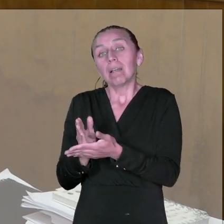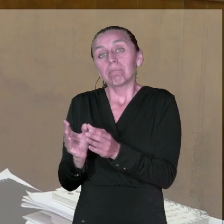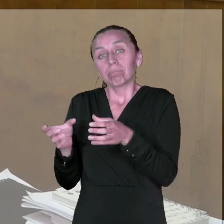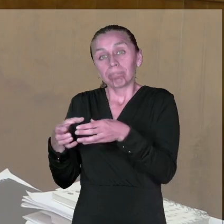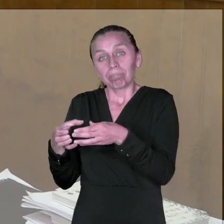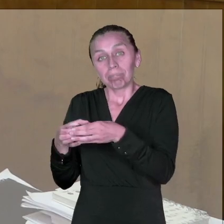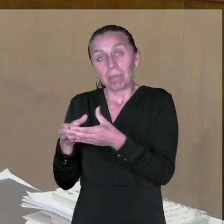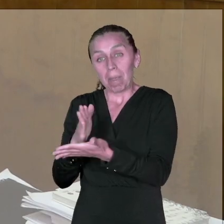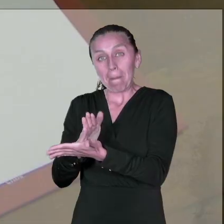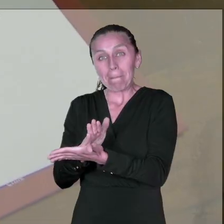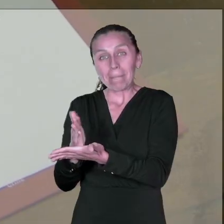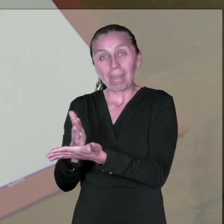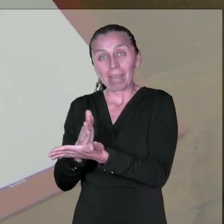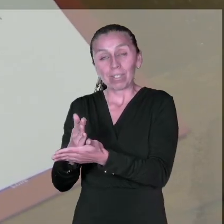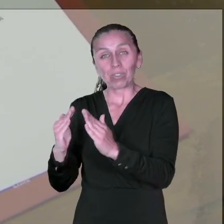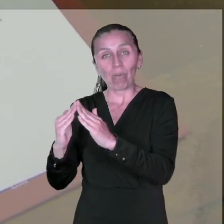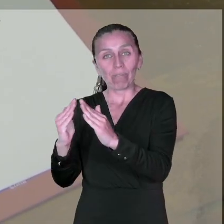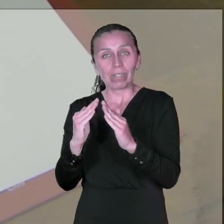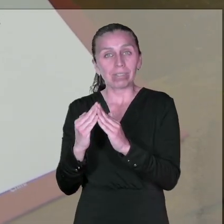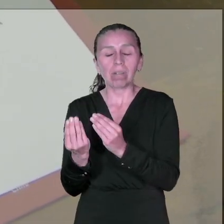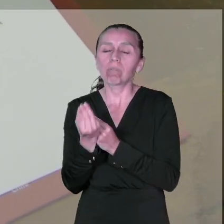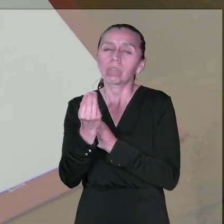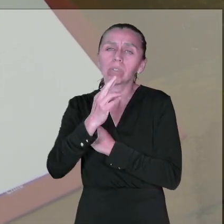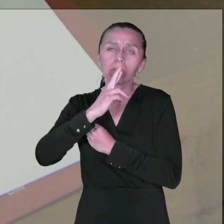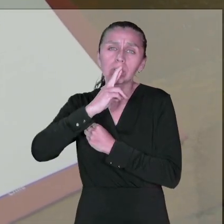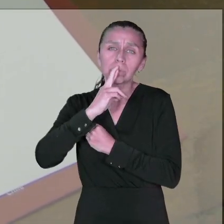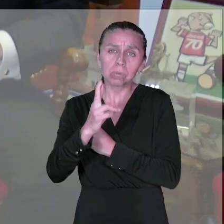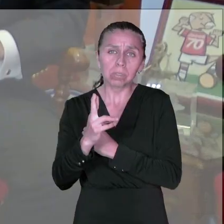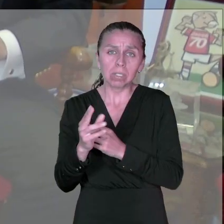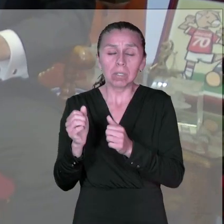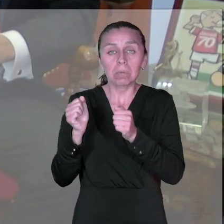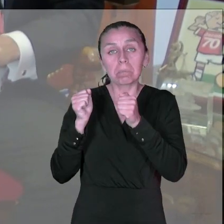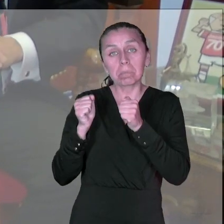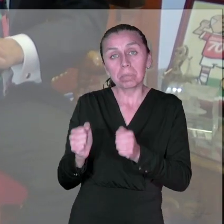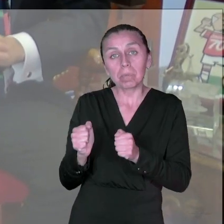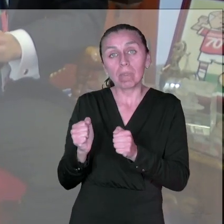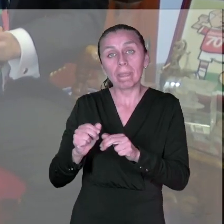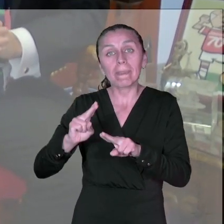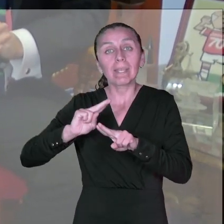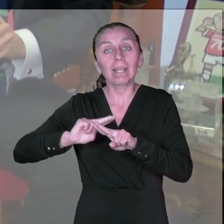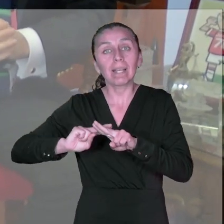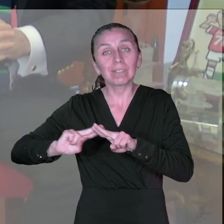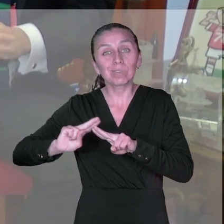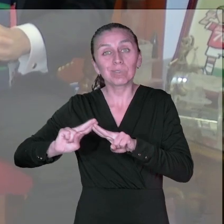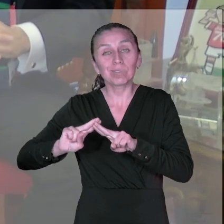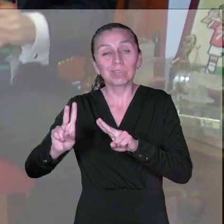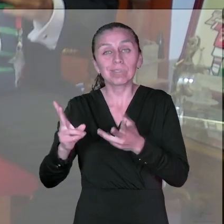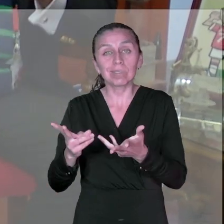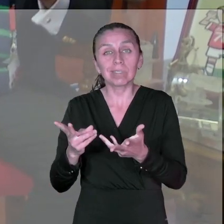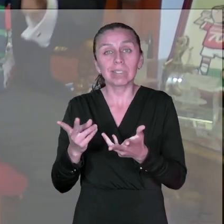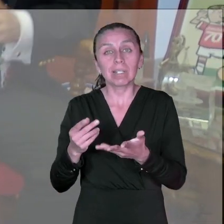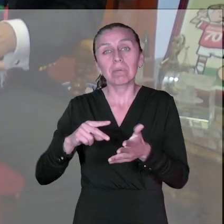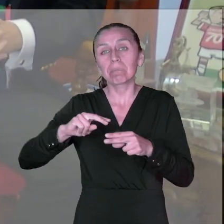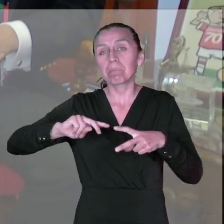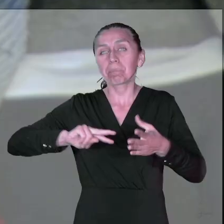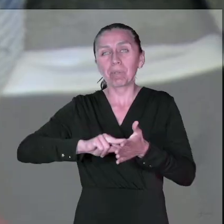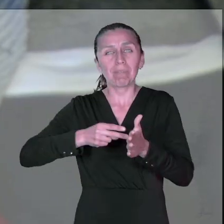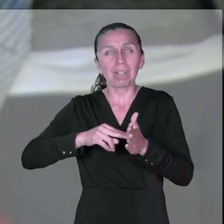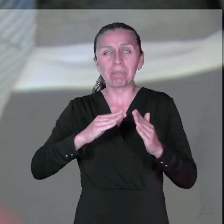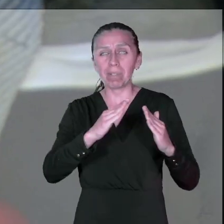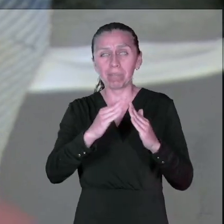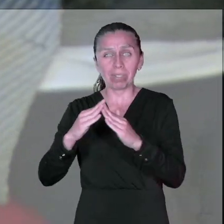sección de mediación vecinal que ha tenido muy buenos resultados para poder dar solución a conflictos vecinales